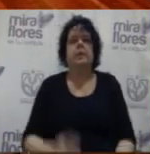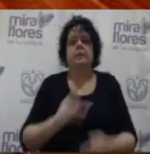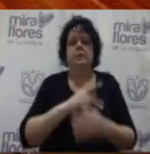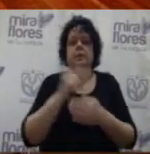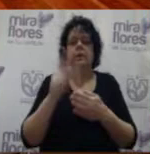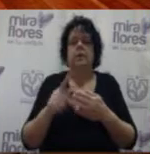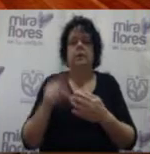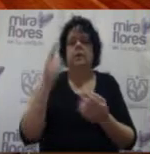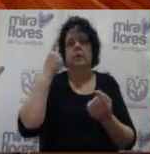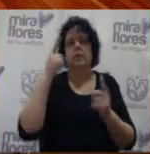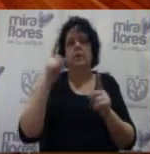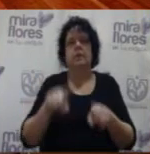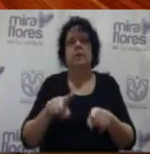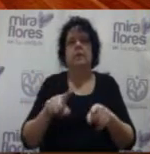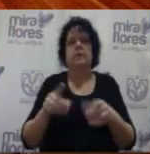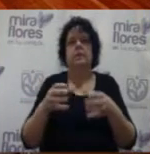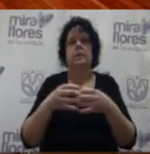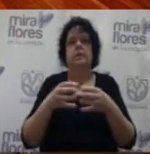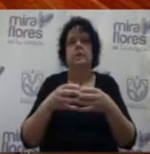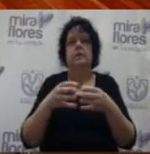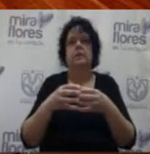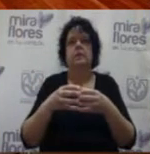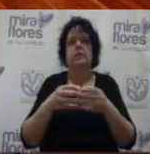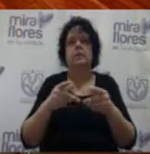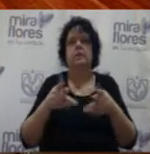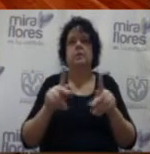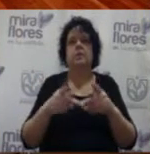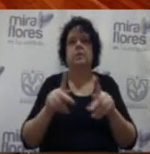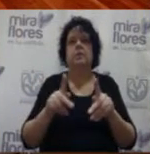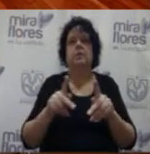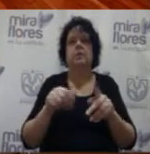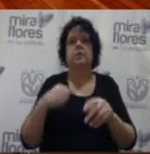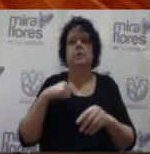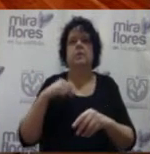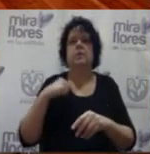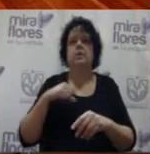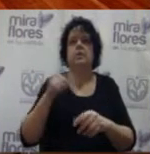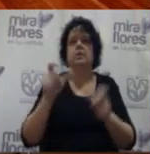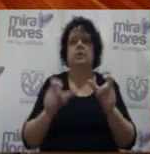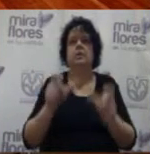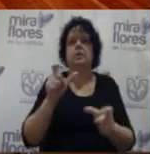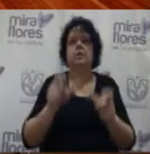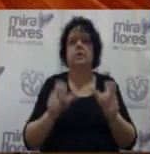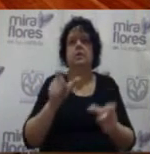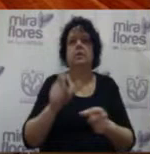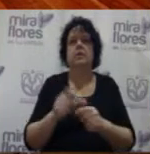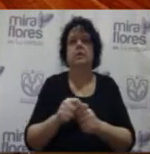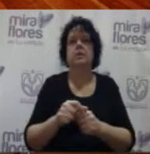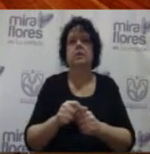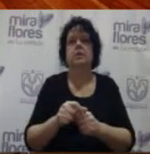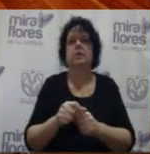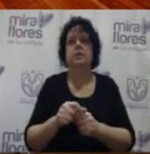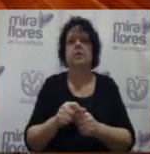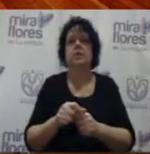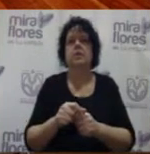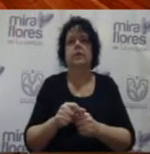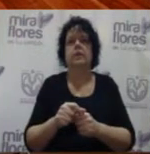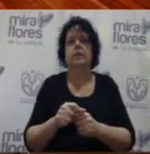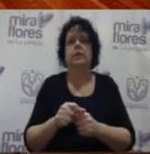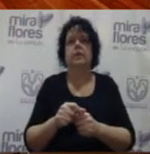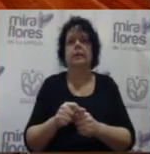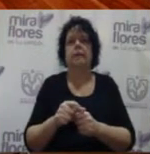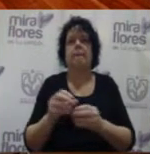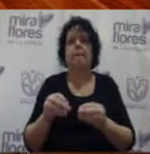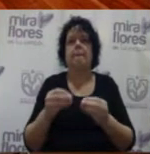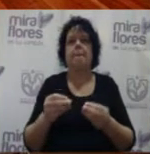Proyecto de acuerdo de consejo que aprueba la licencia solicitada por el alcalde de Miraflores, Jorge Vicente Martín Muñoz Wells, a efecto de formalizar